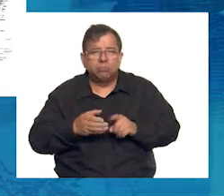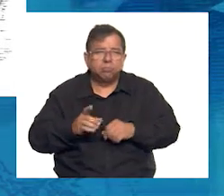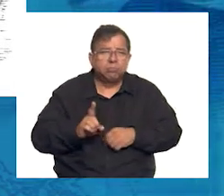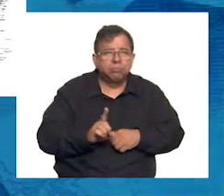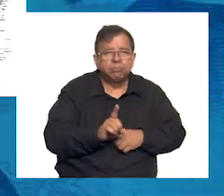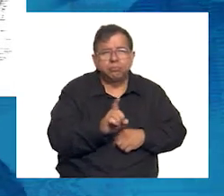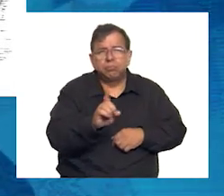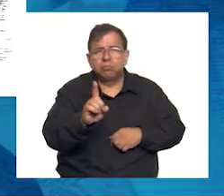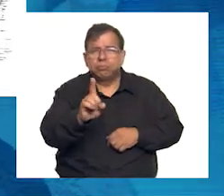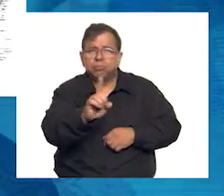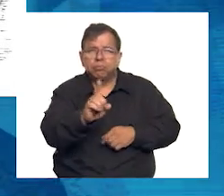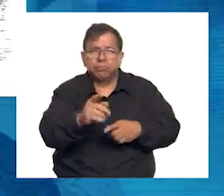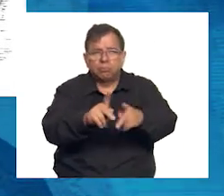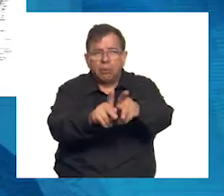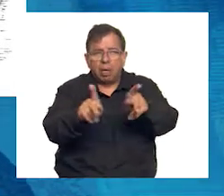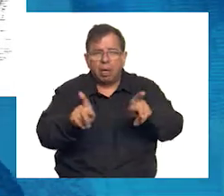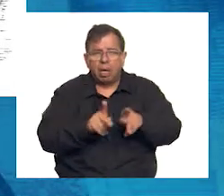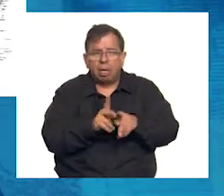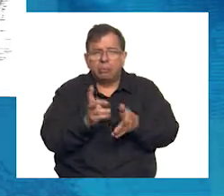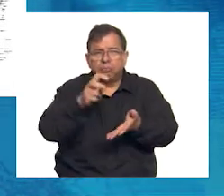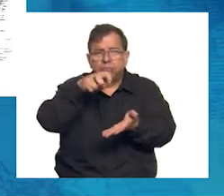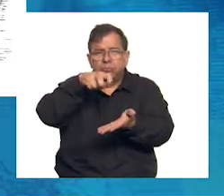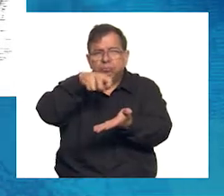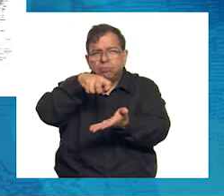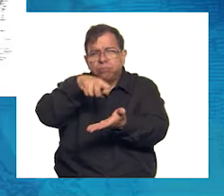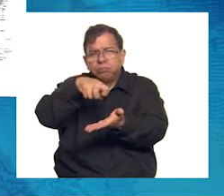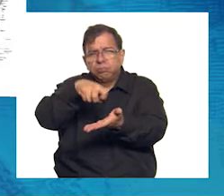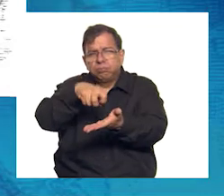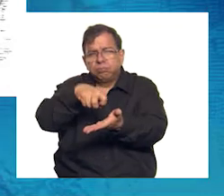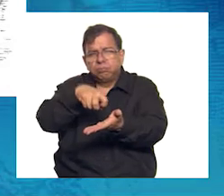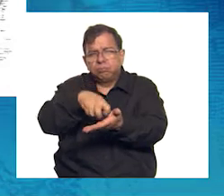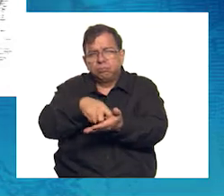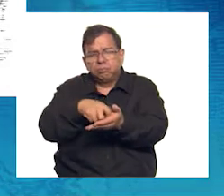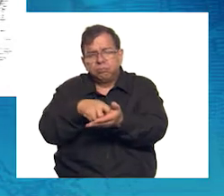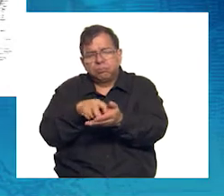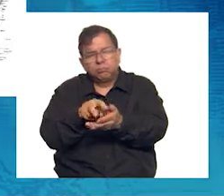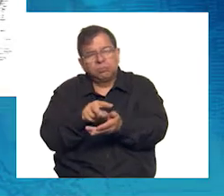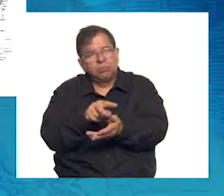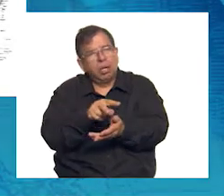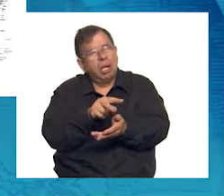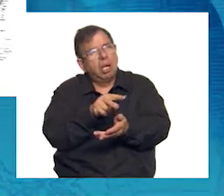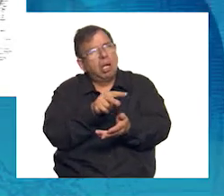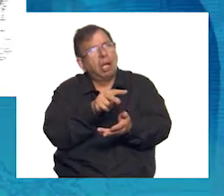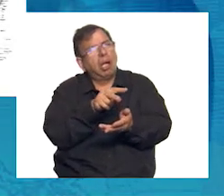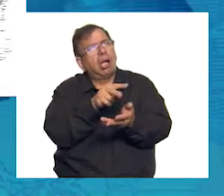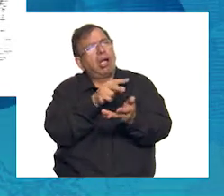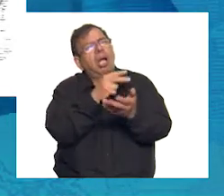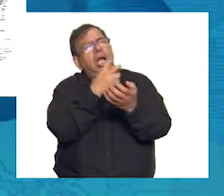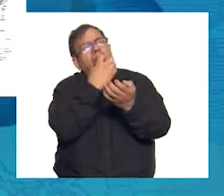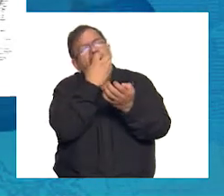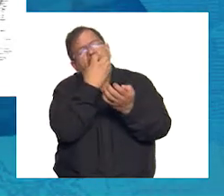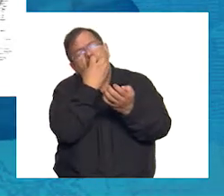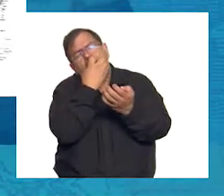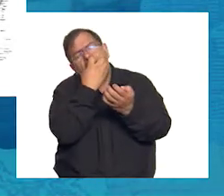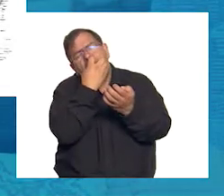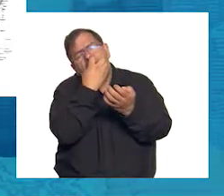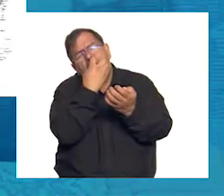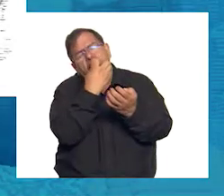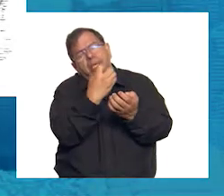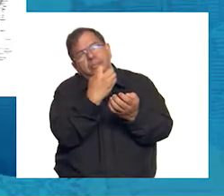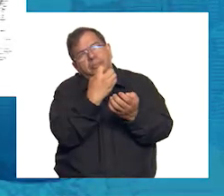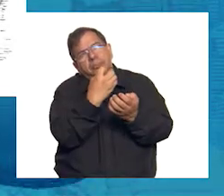Plaza Mayor, donde se hincaba y volteaba hacia el oriente para proferir el último y angustioso lamento.